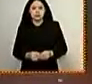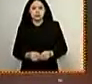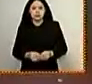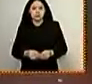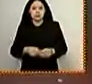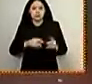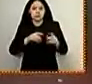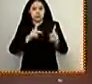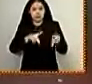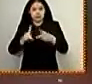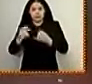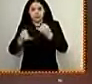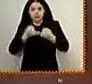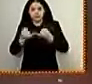Mis queridos jugadores, ha llegado tu momento favorito donde hacemos de tus sueños una verdadera realidad con la diaria. Podemos observar que ambas de